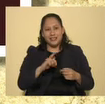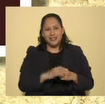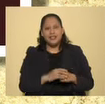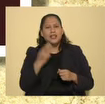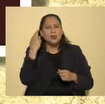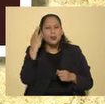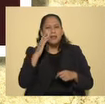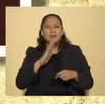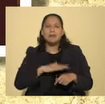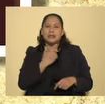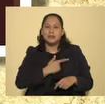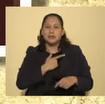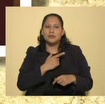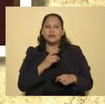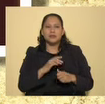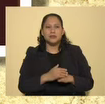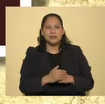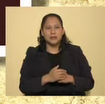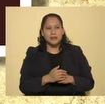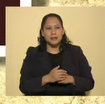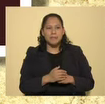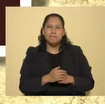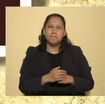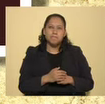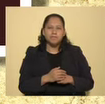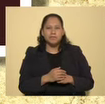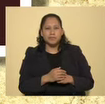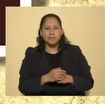¿Qué ruido te causa placer?